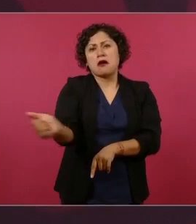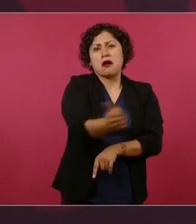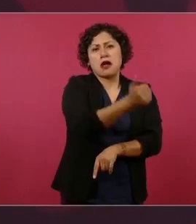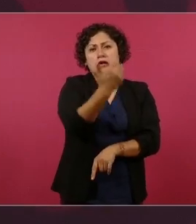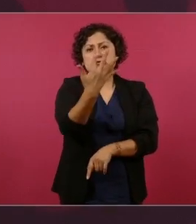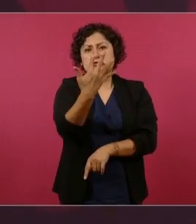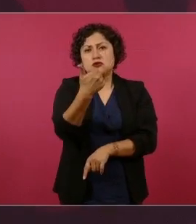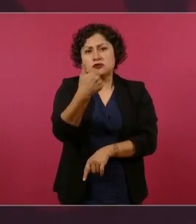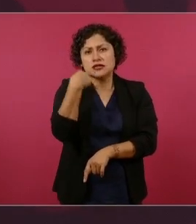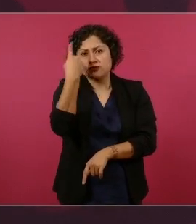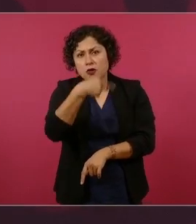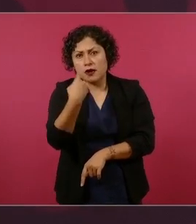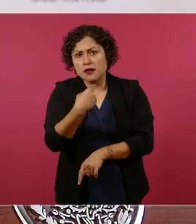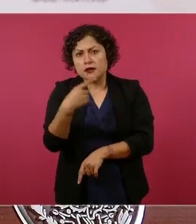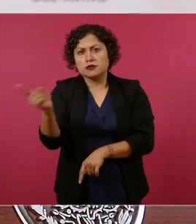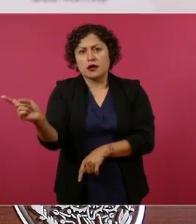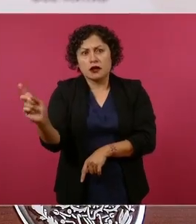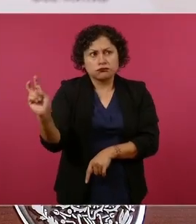6 horas